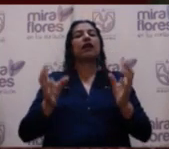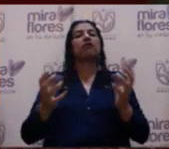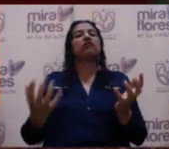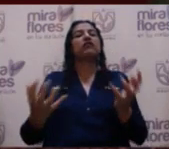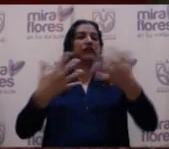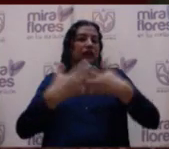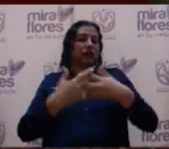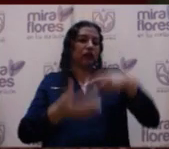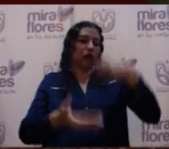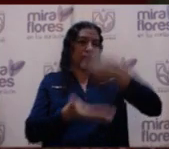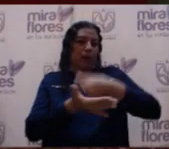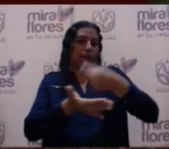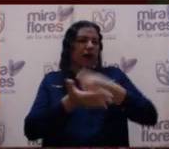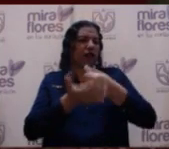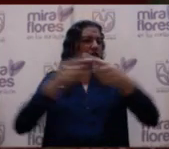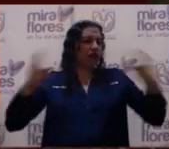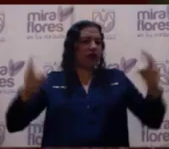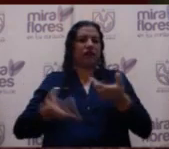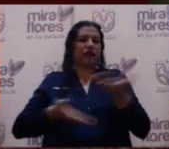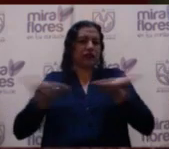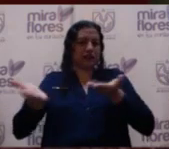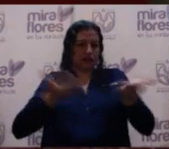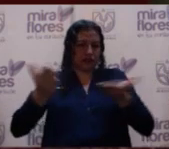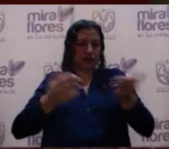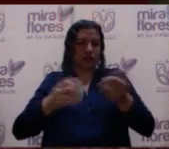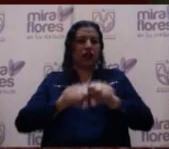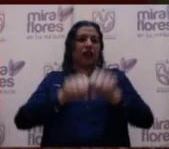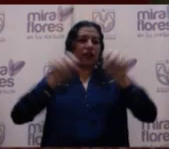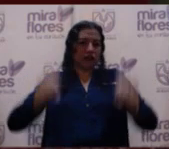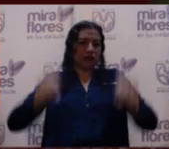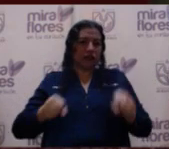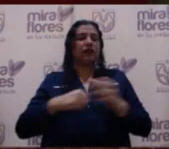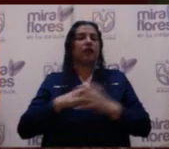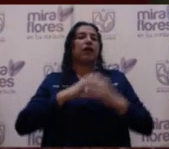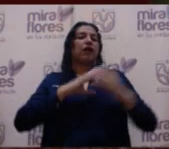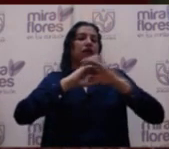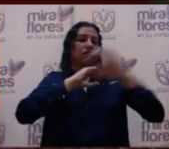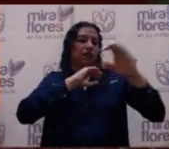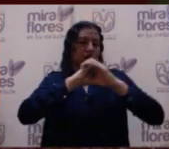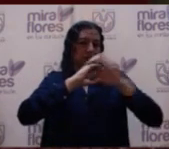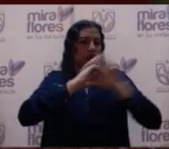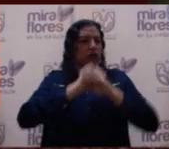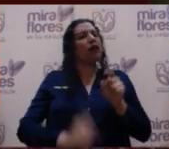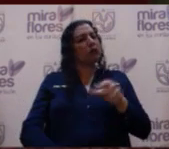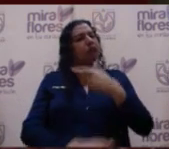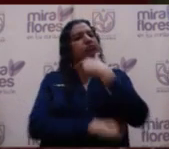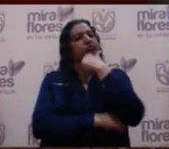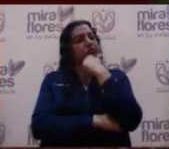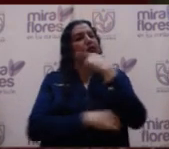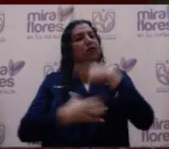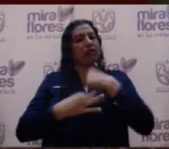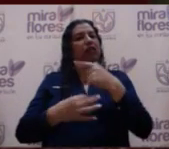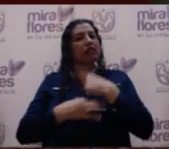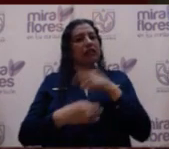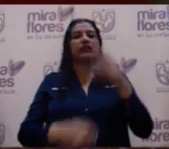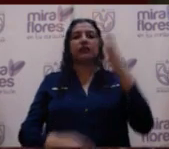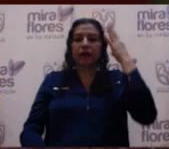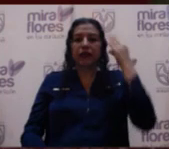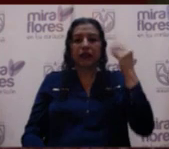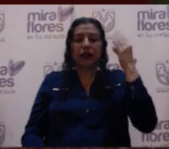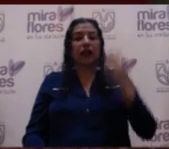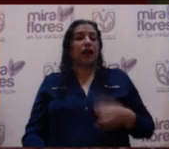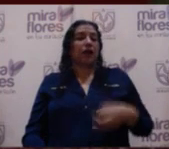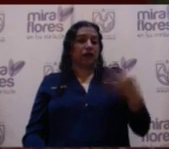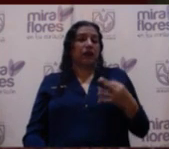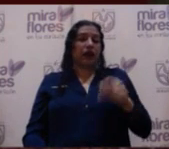del pago de los distintos servicios del sistema integrado de transporte. Muy interesante esa experiencia porque, si bien es cierto,